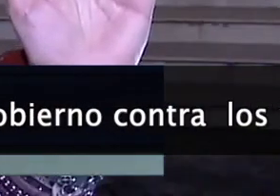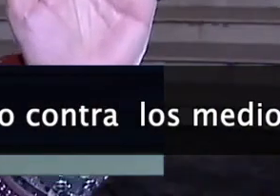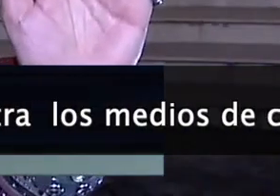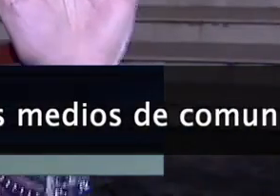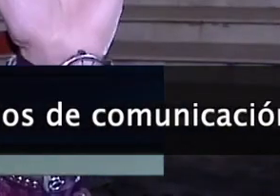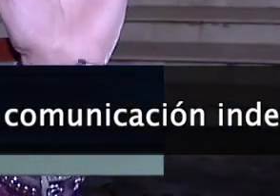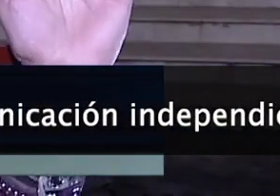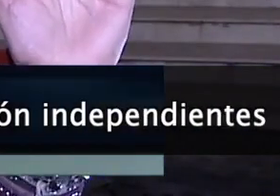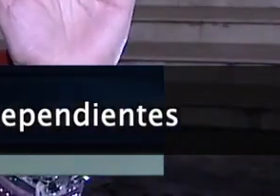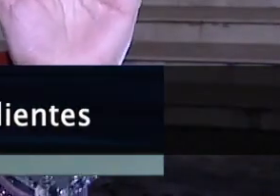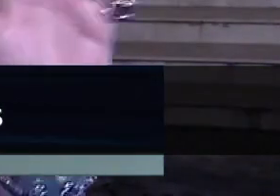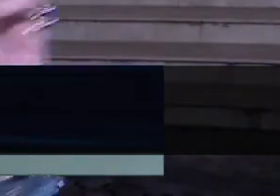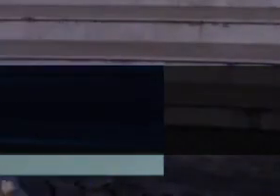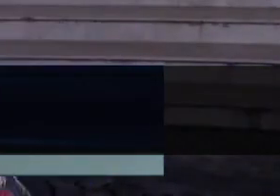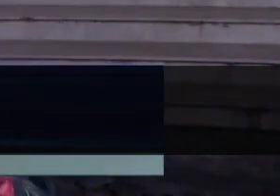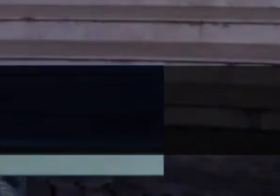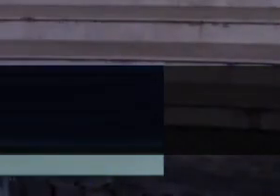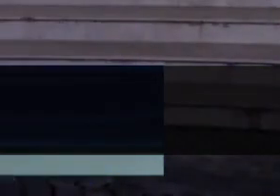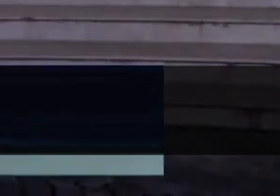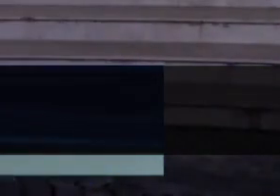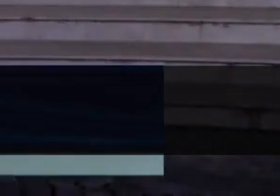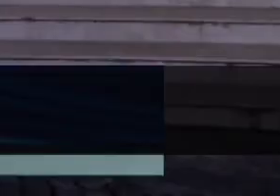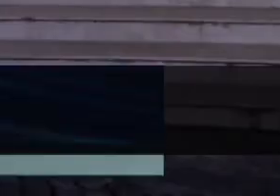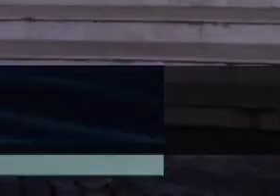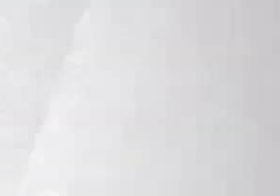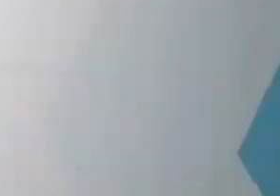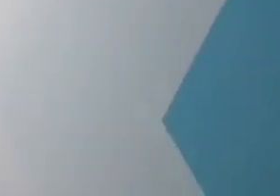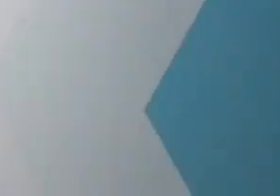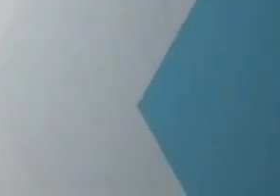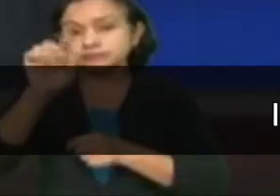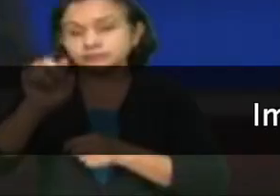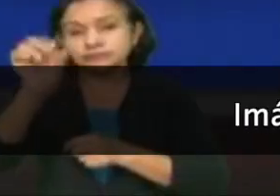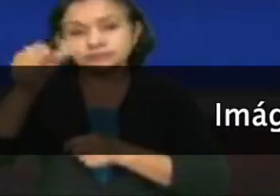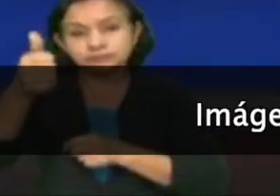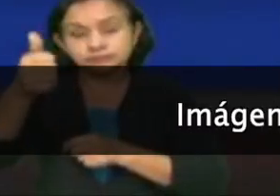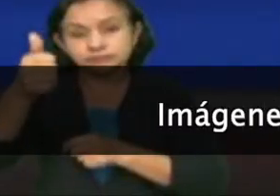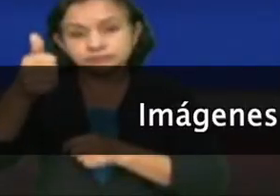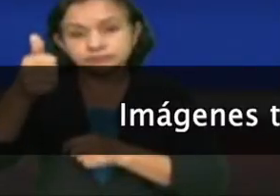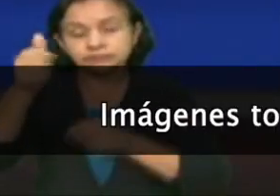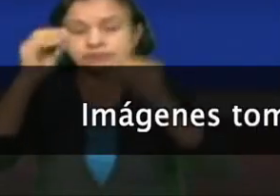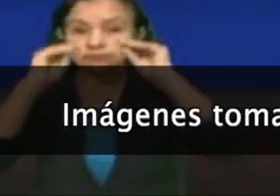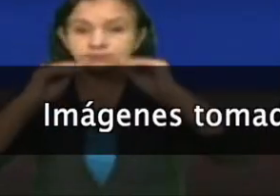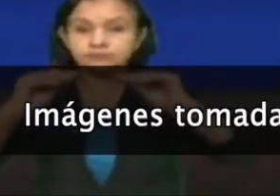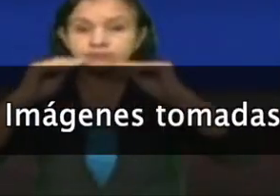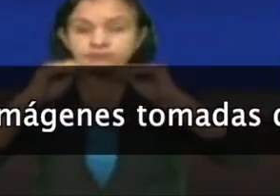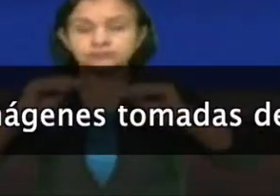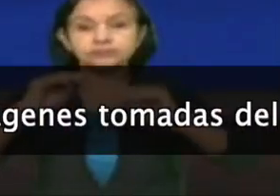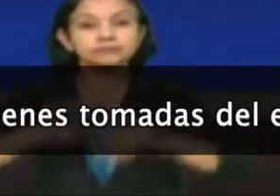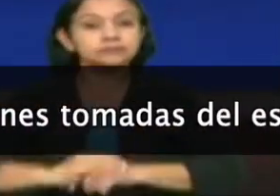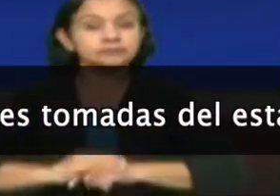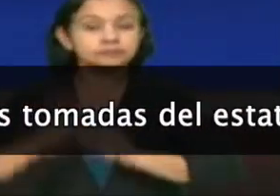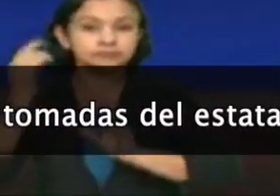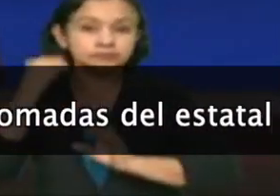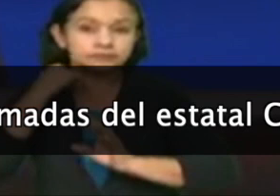hay ciudadanos que se comportan como vasallos imperiales. El titular de Hacienda y Crédito Público, Iván